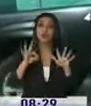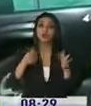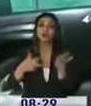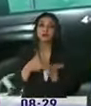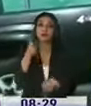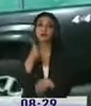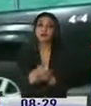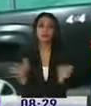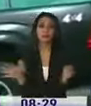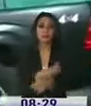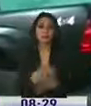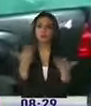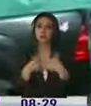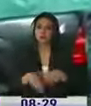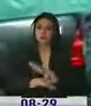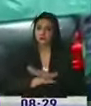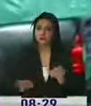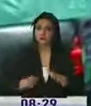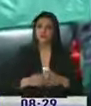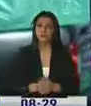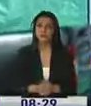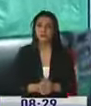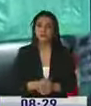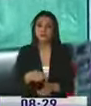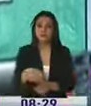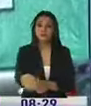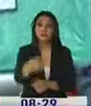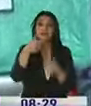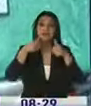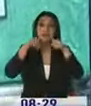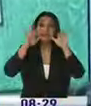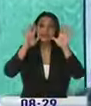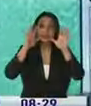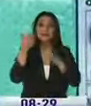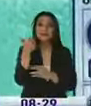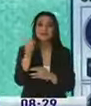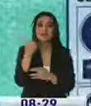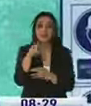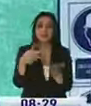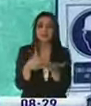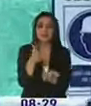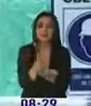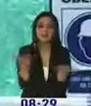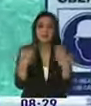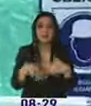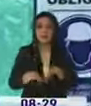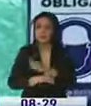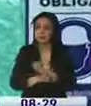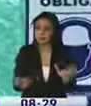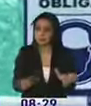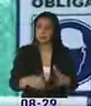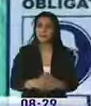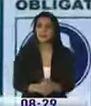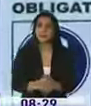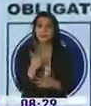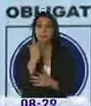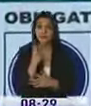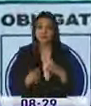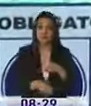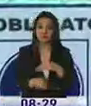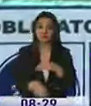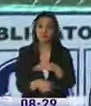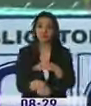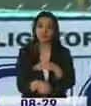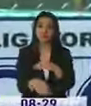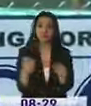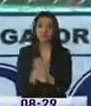completamente terminada. Y antes de final de año tendremos mínimo 10 estaciones con la obra civil terminada. Las 3 tuneladoras están